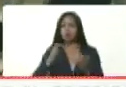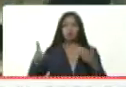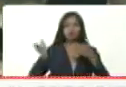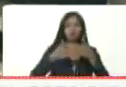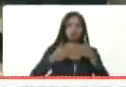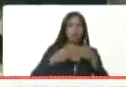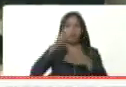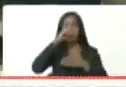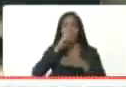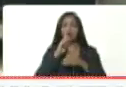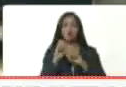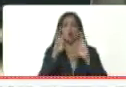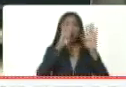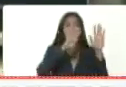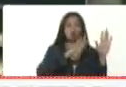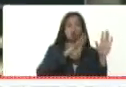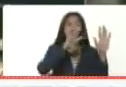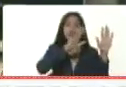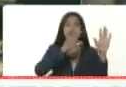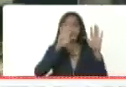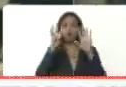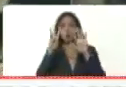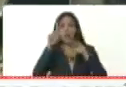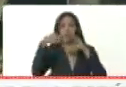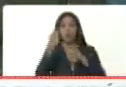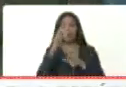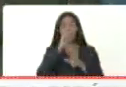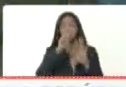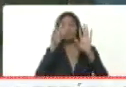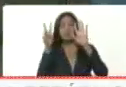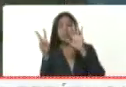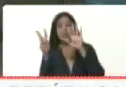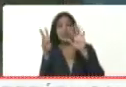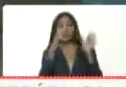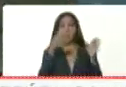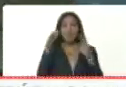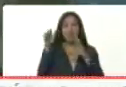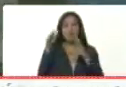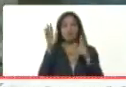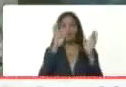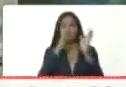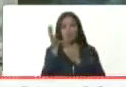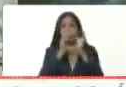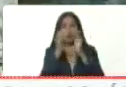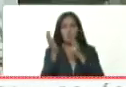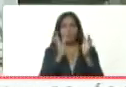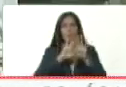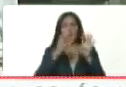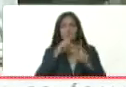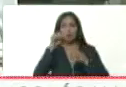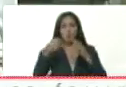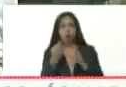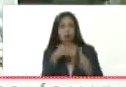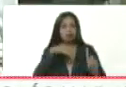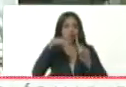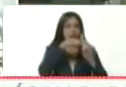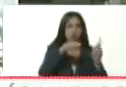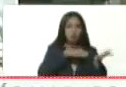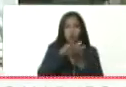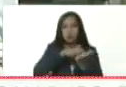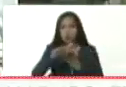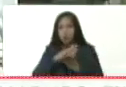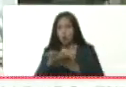en el año 89 después del 27 de febrero porque la persecución del gobierno contra las máquinas en 30